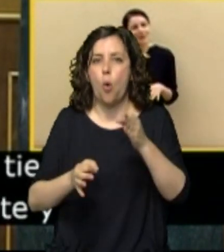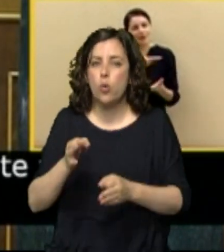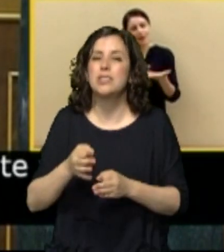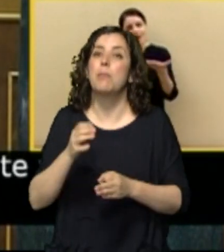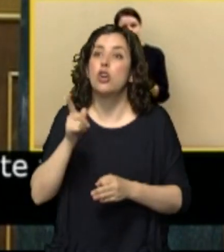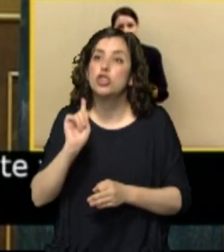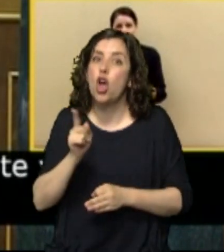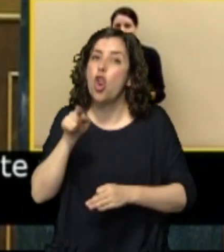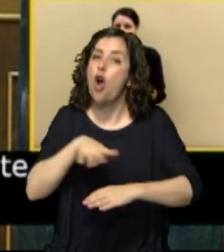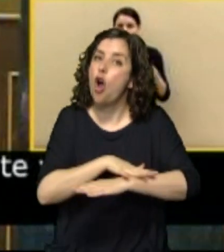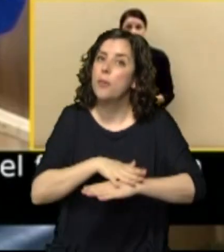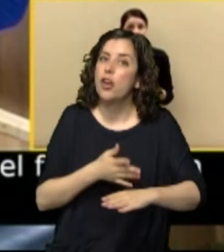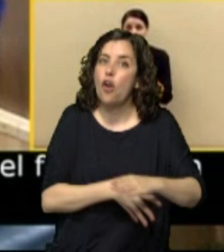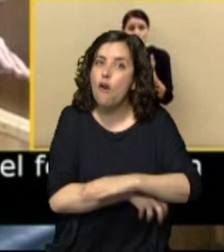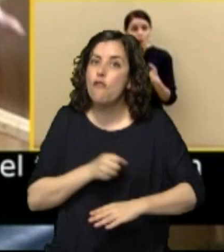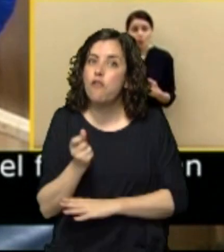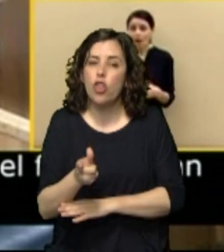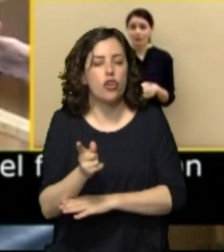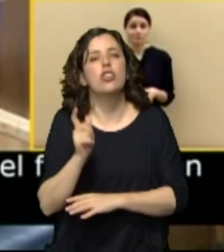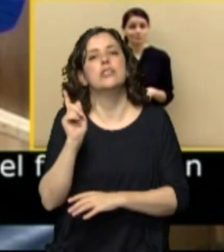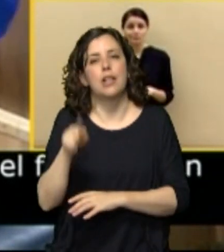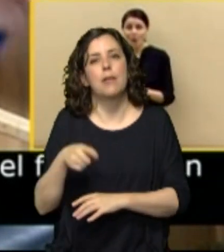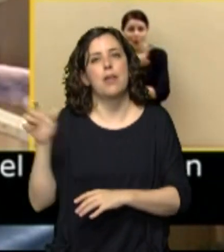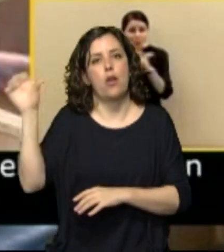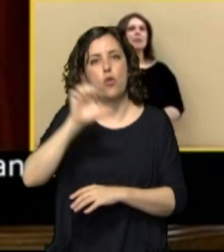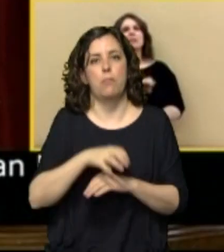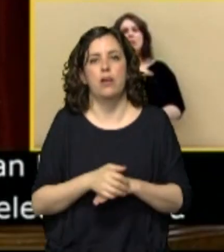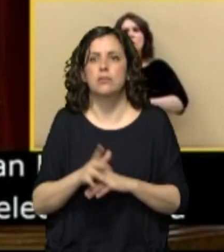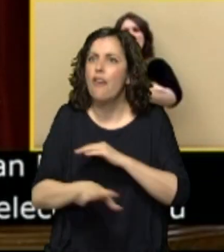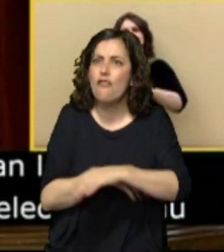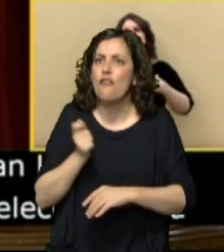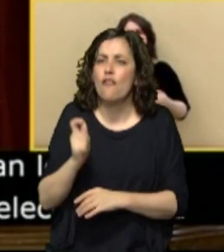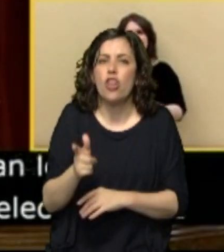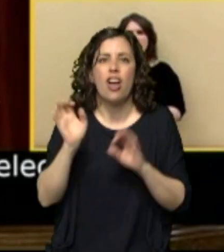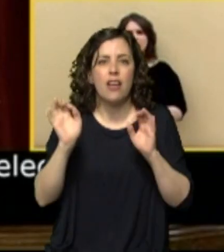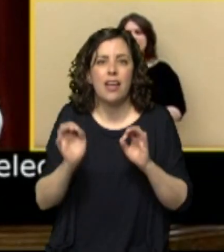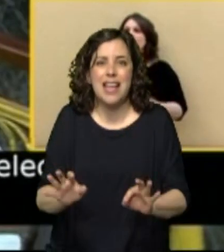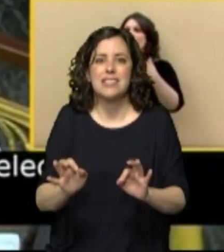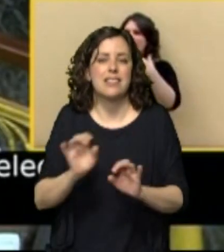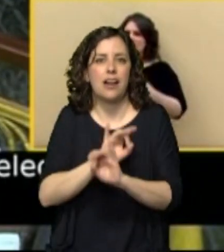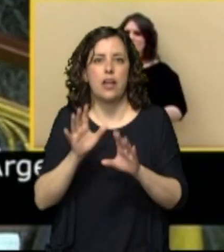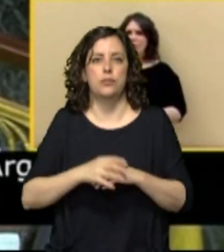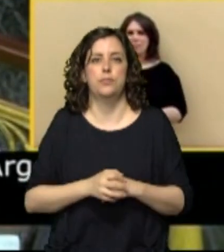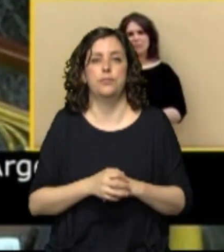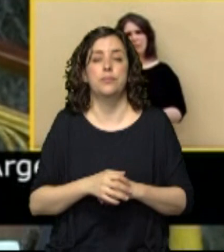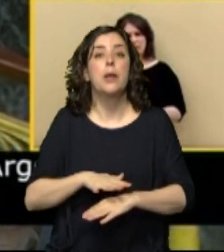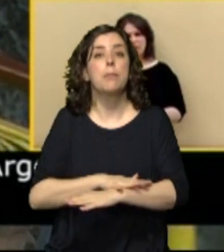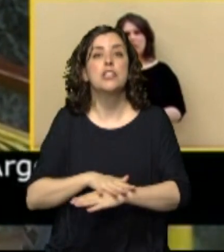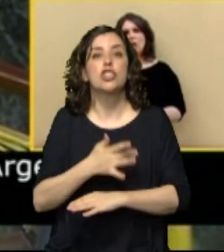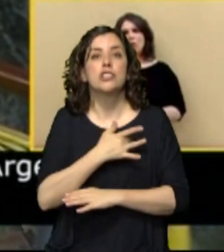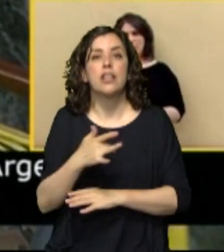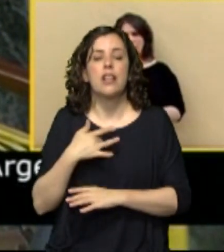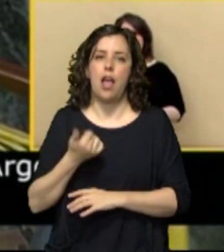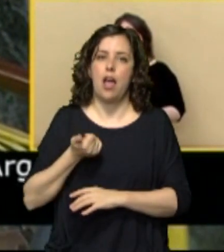nivel europeo puedan venir. Es un fondo sin trampa ni cartón. Una sesión de control al Gobierno en la que el ministro de Sanidad aprovechaba